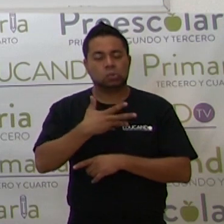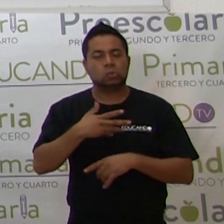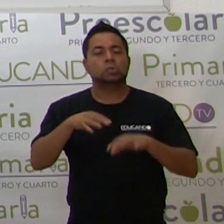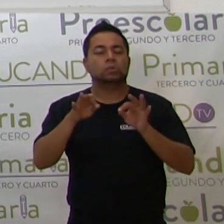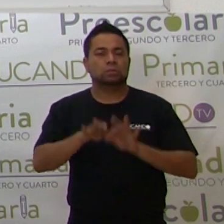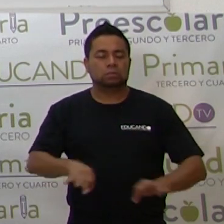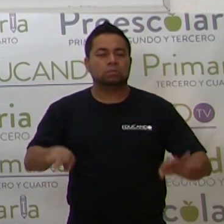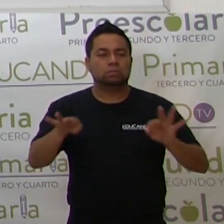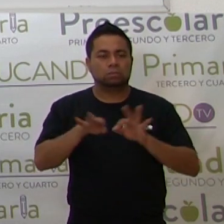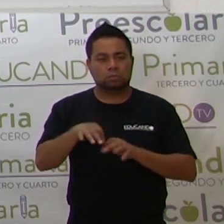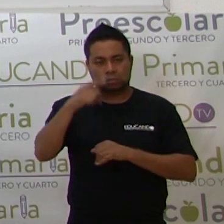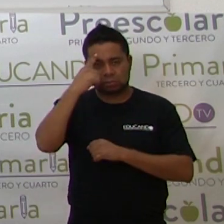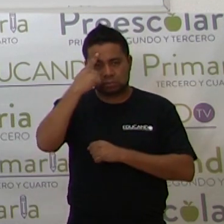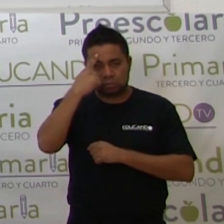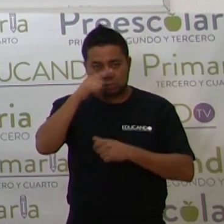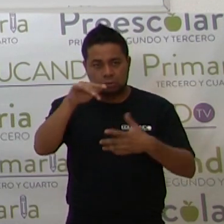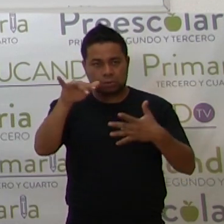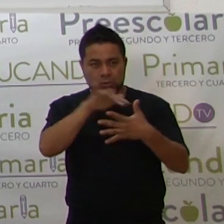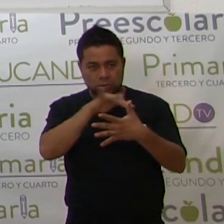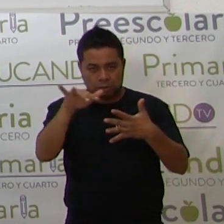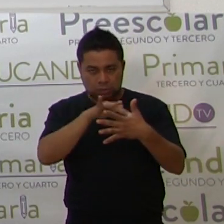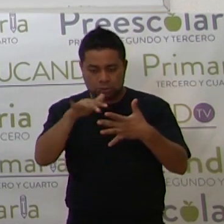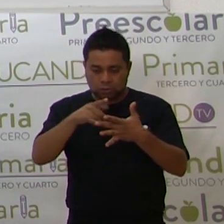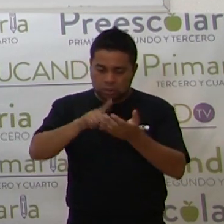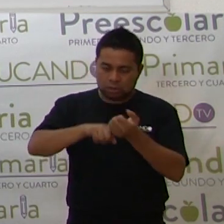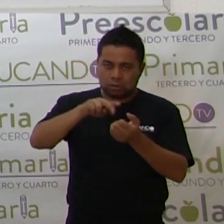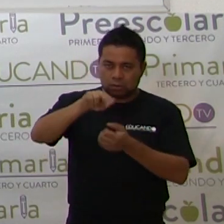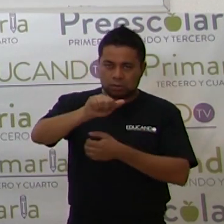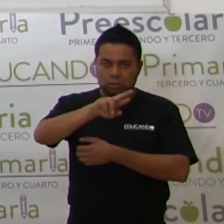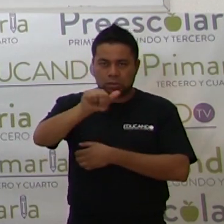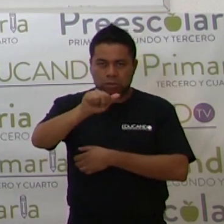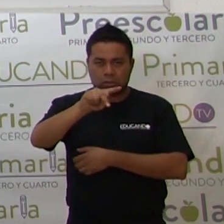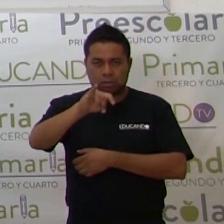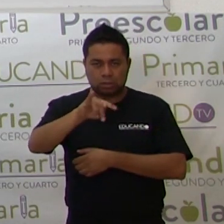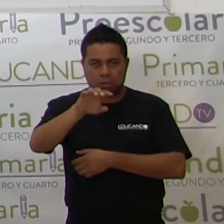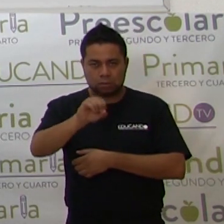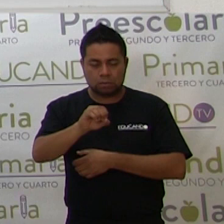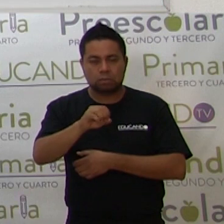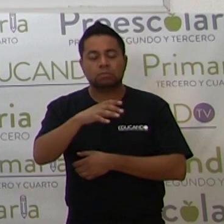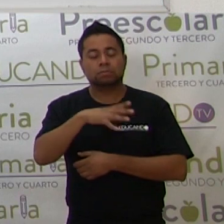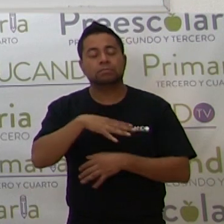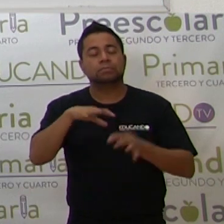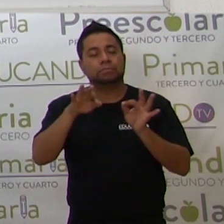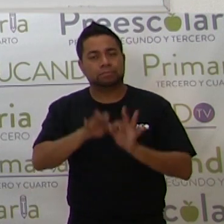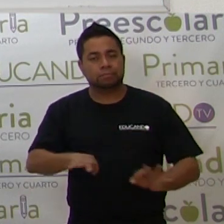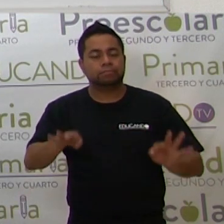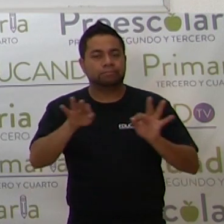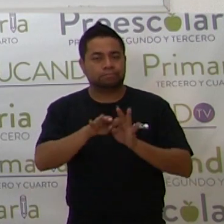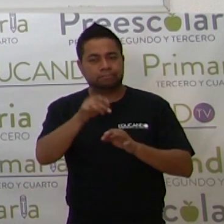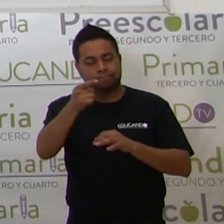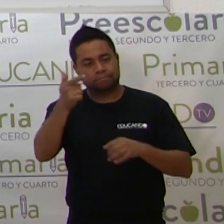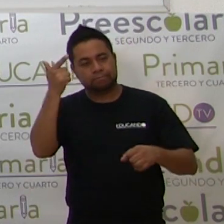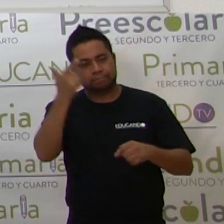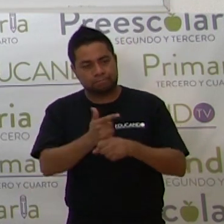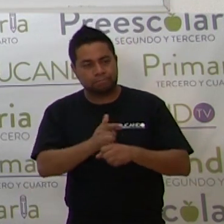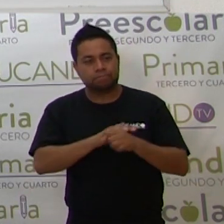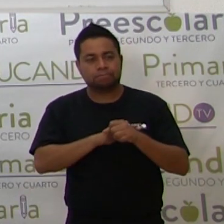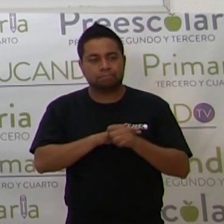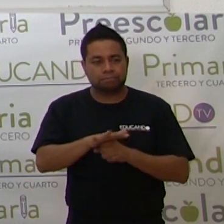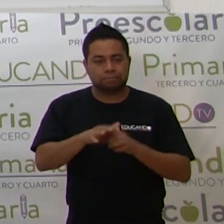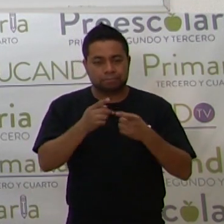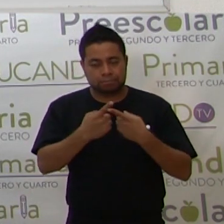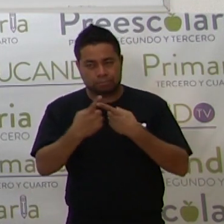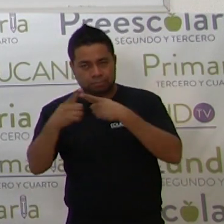esencial del texto narrativo. Es importante poder identificar